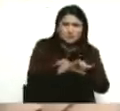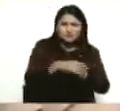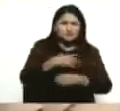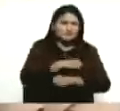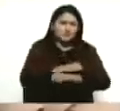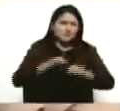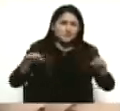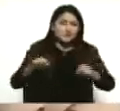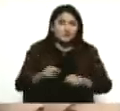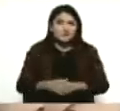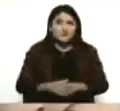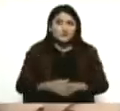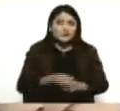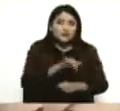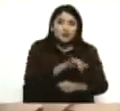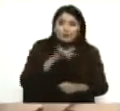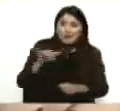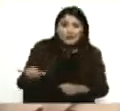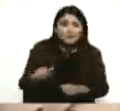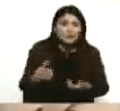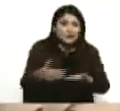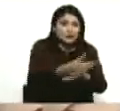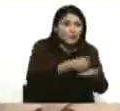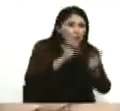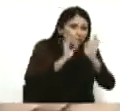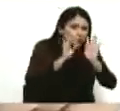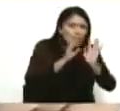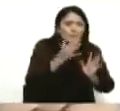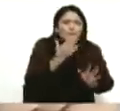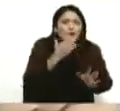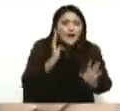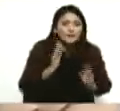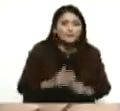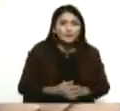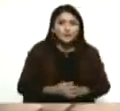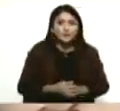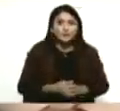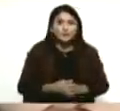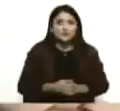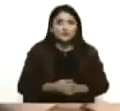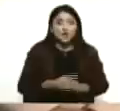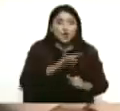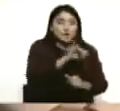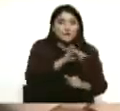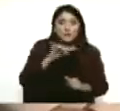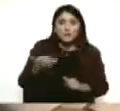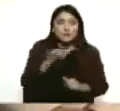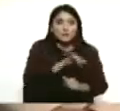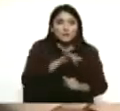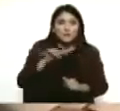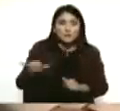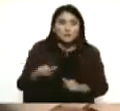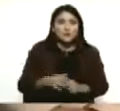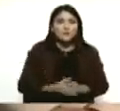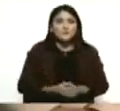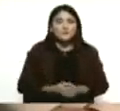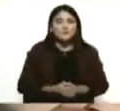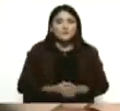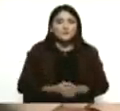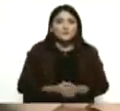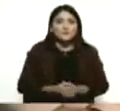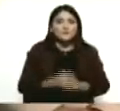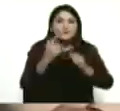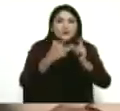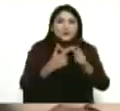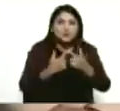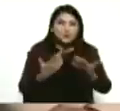actividad, que es el mismo volumen el que recoge, que es la misma situación similar, que es la misma geografía. Entonces es por eso